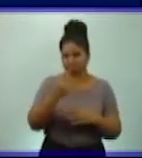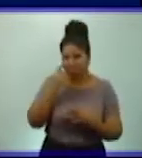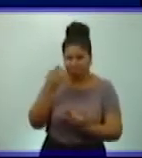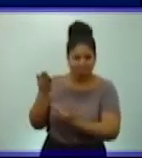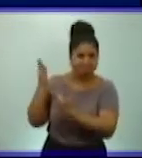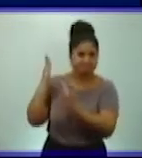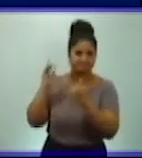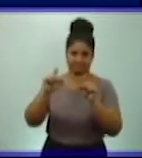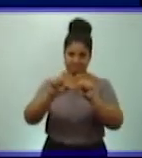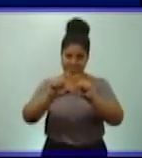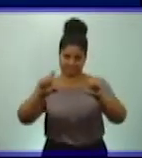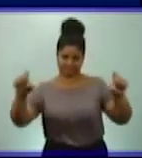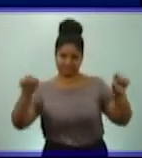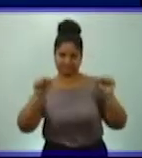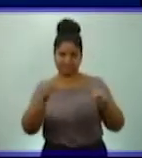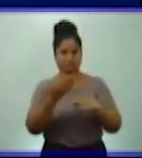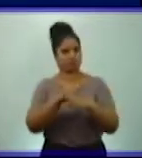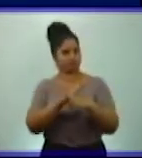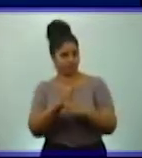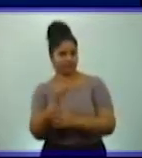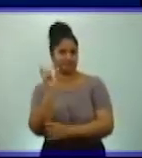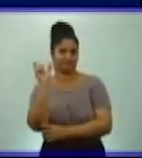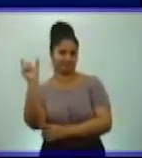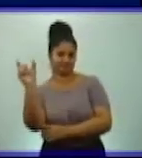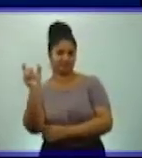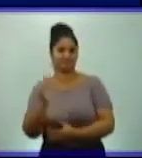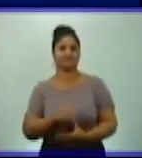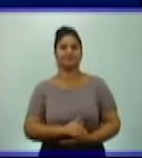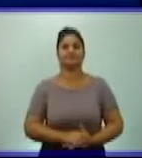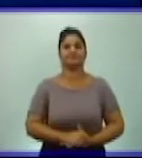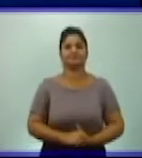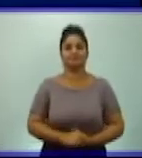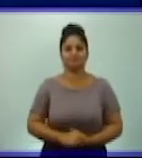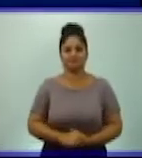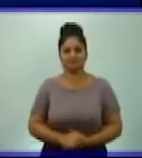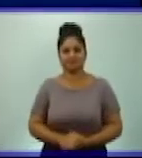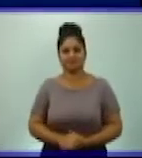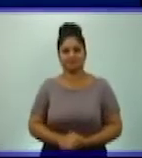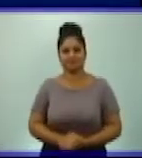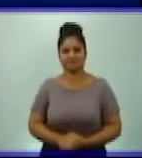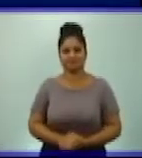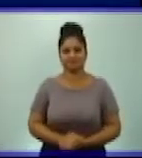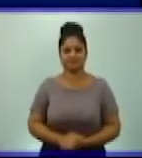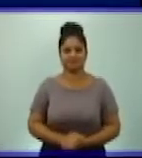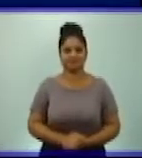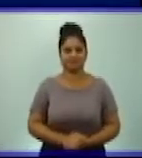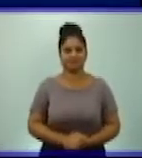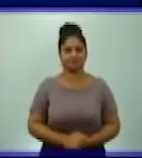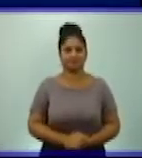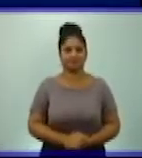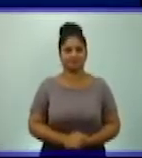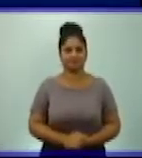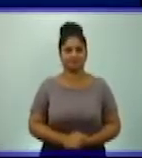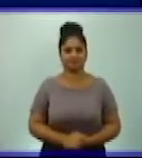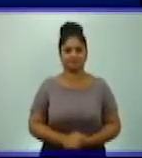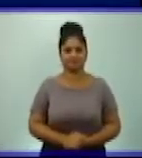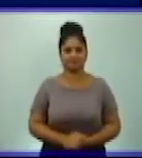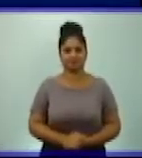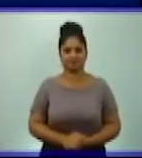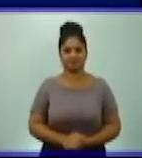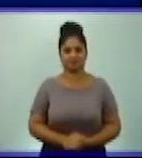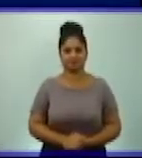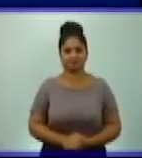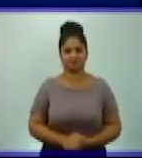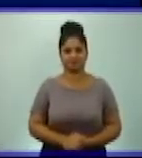escrito o hablado eficacia bastante para deleitar, persuadir o conmover. Es